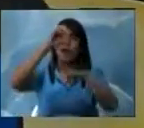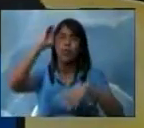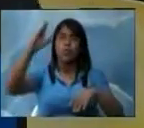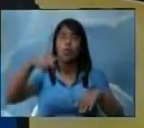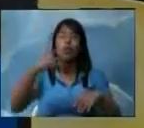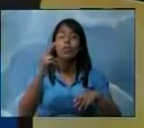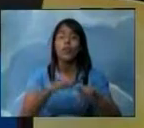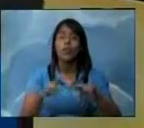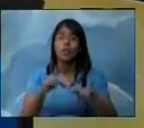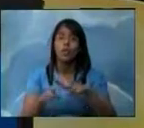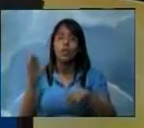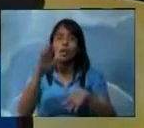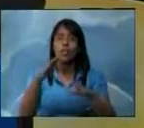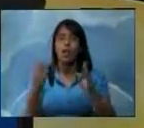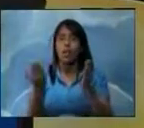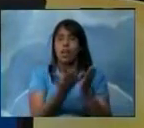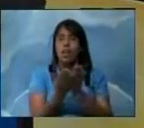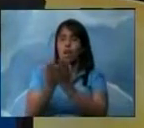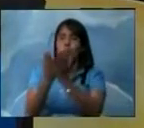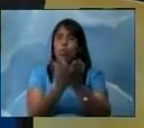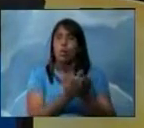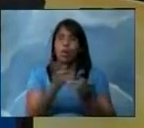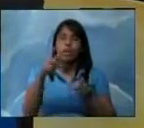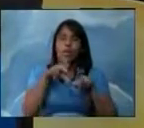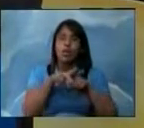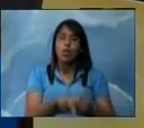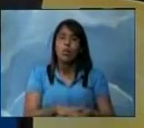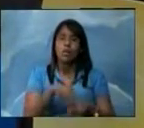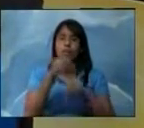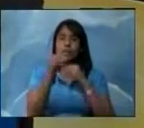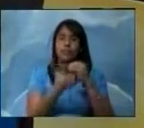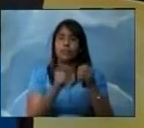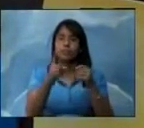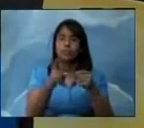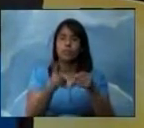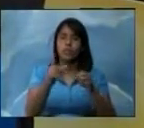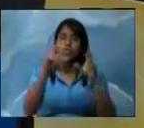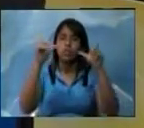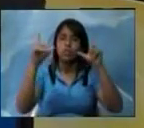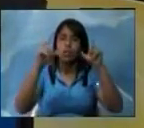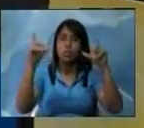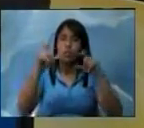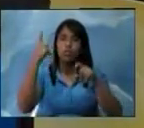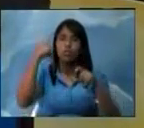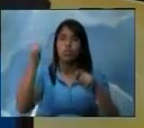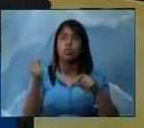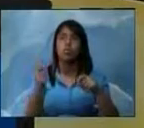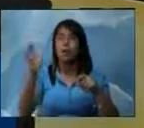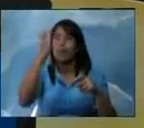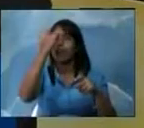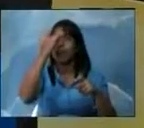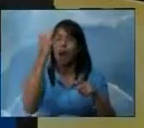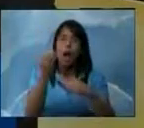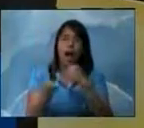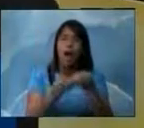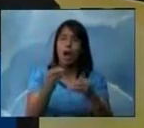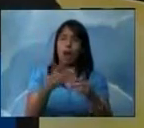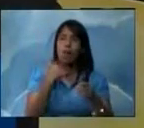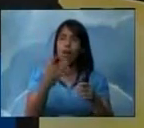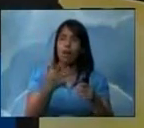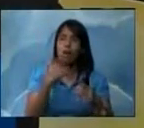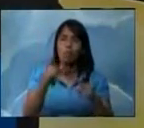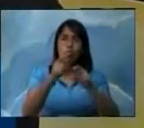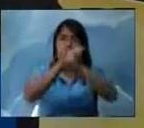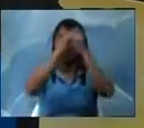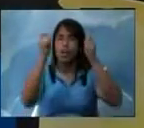Cuando los niños están en la escuela y que les obligan a hacer una foto de para carnaval, venga, haga una